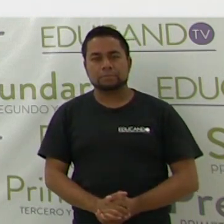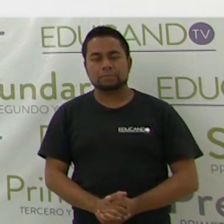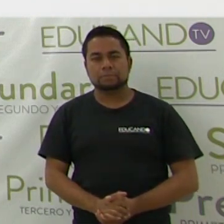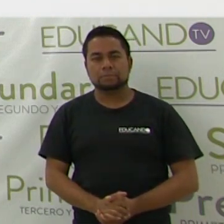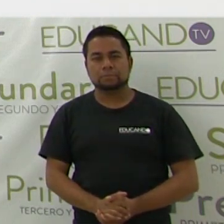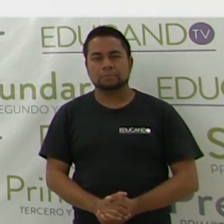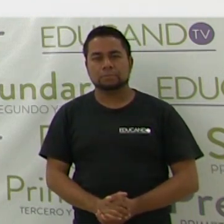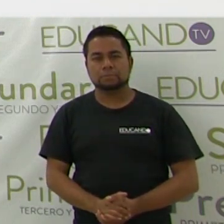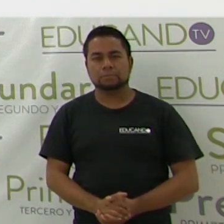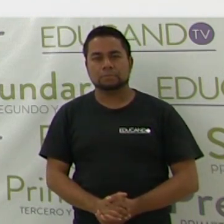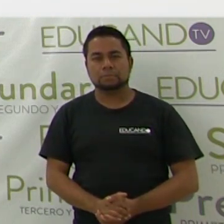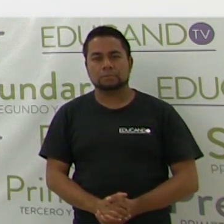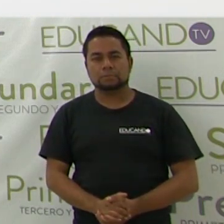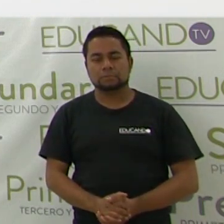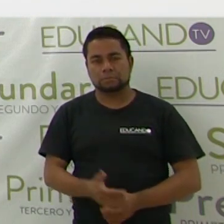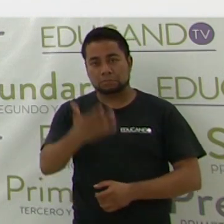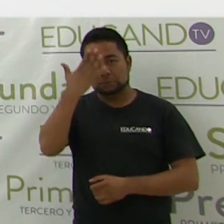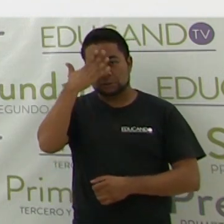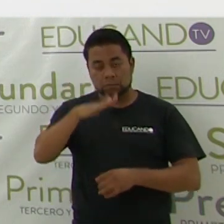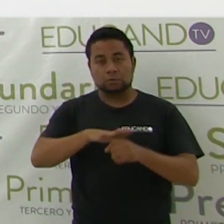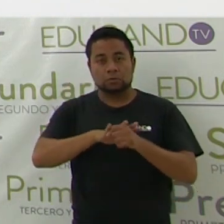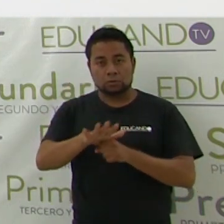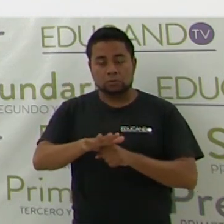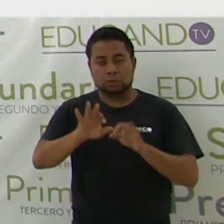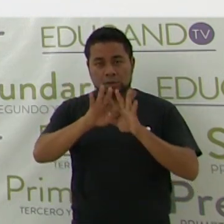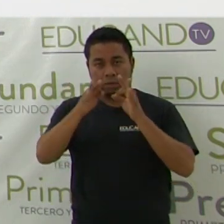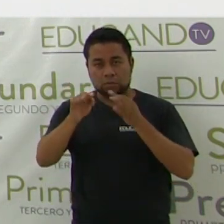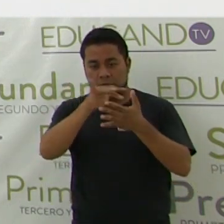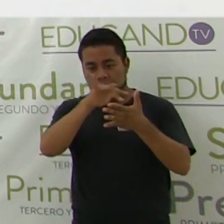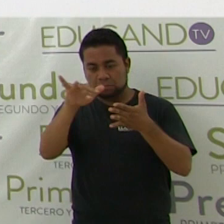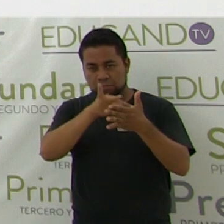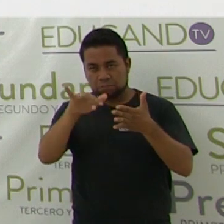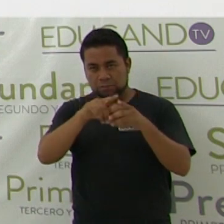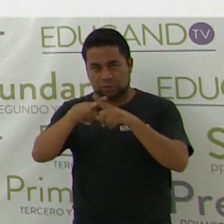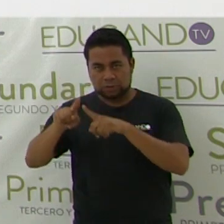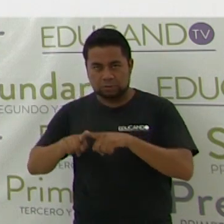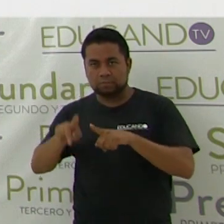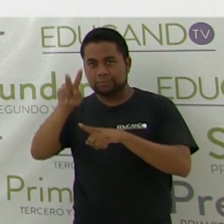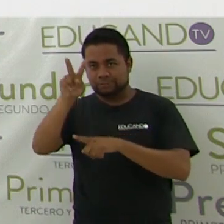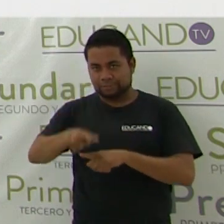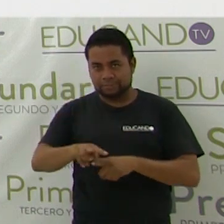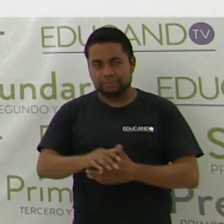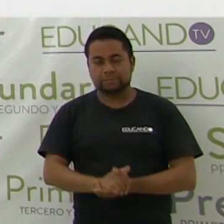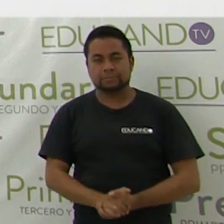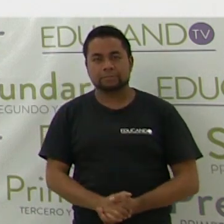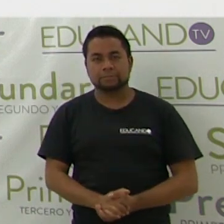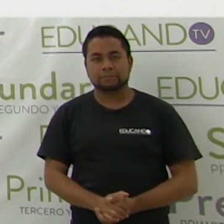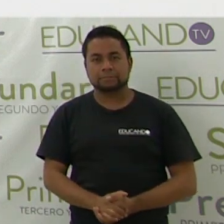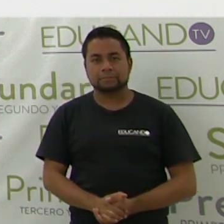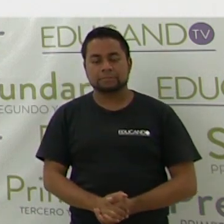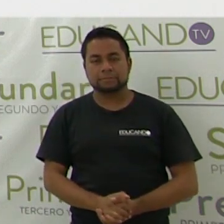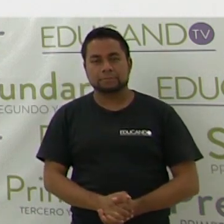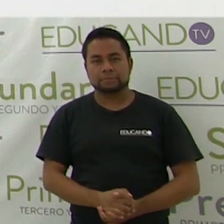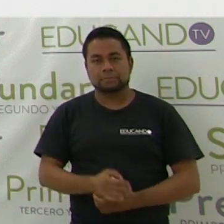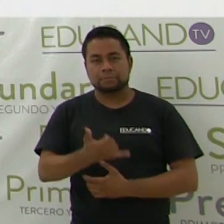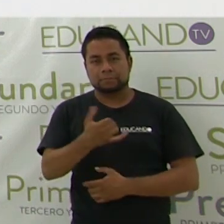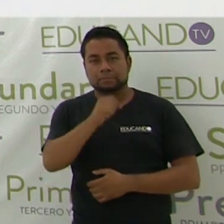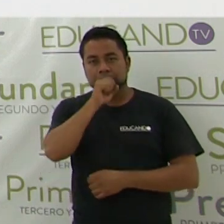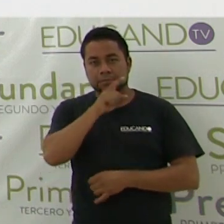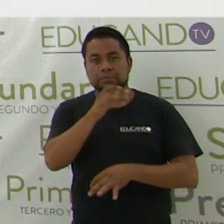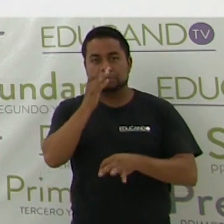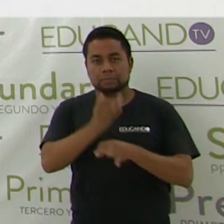Ya vimos las estrategias de lectura, ¿verdad? Y ahora vamos a ver